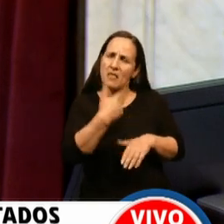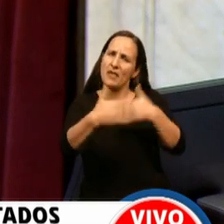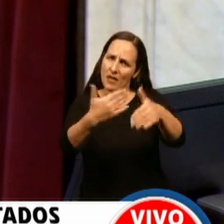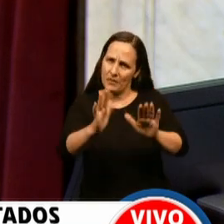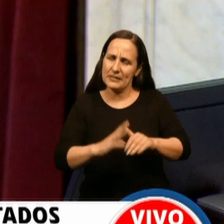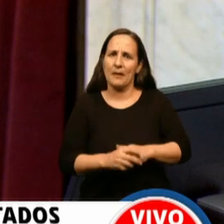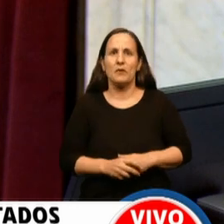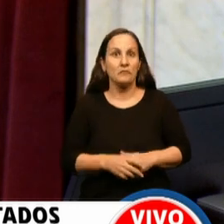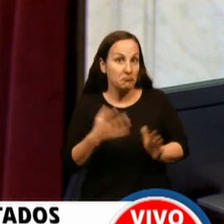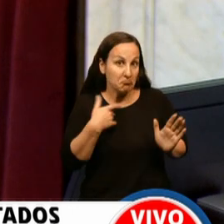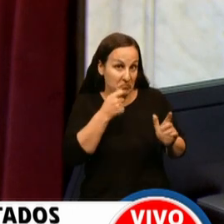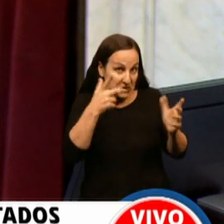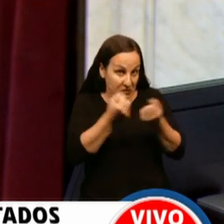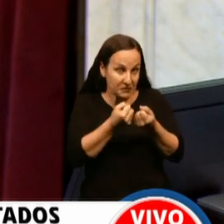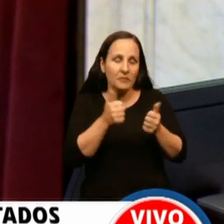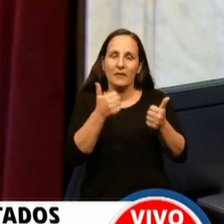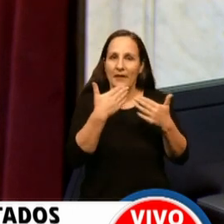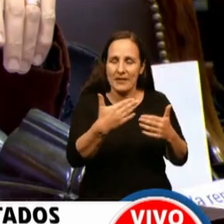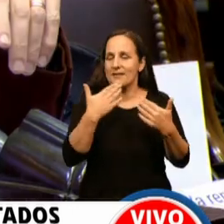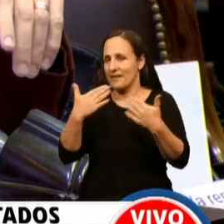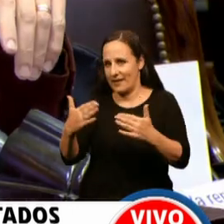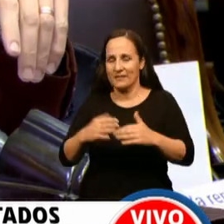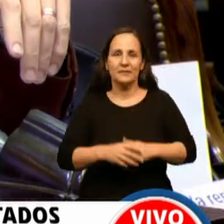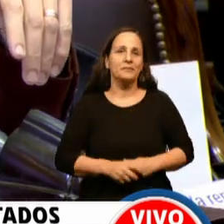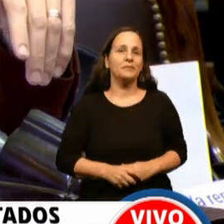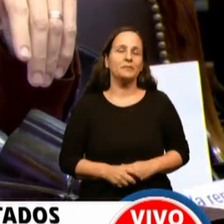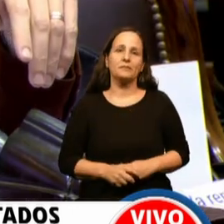avanzamos sin él a decir gracias diputado